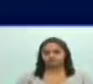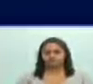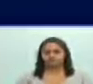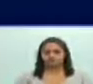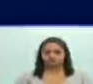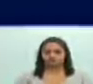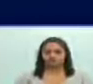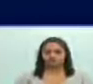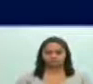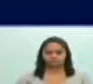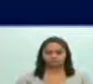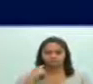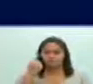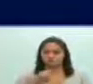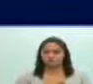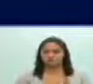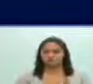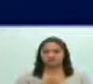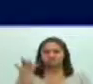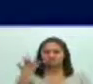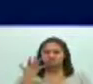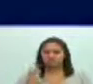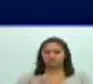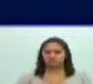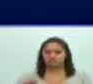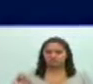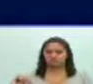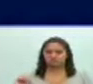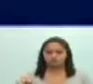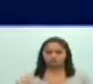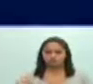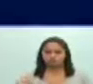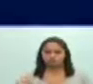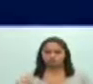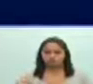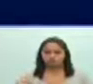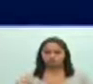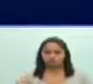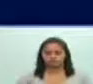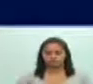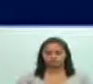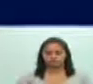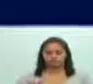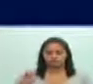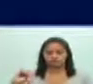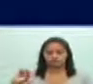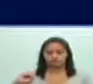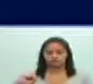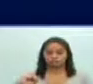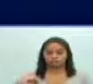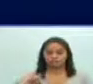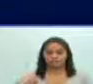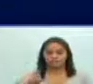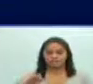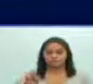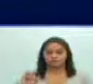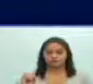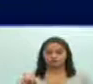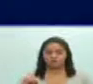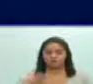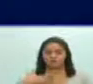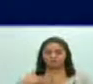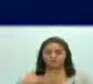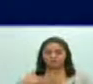Los caracterizan. ¿Quiénes son los vasallos? Efectivamente, es un pronombre personal en función